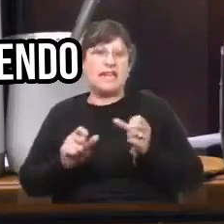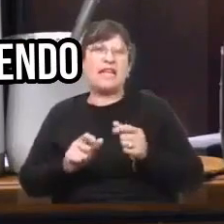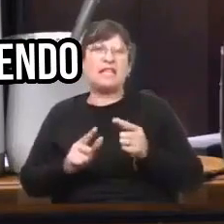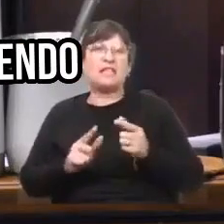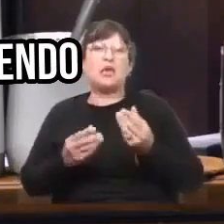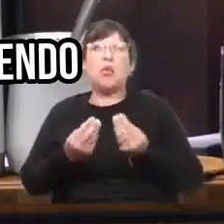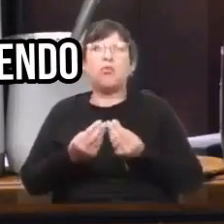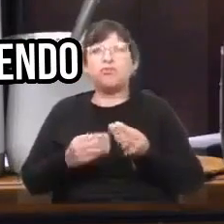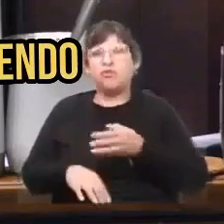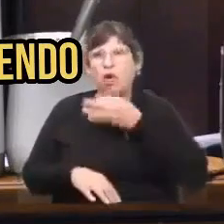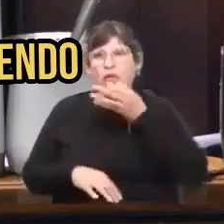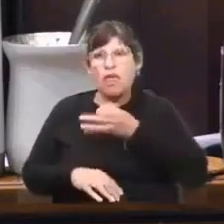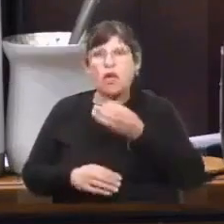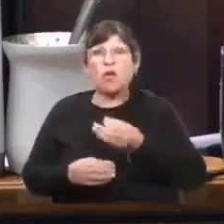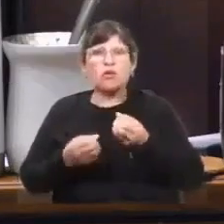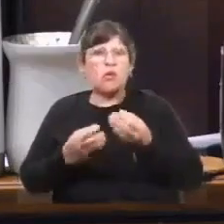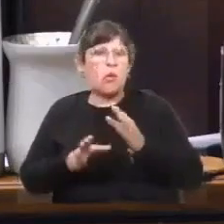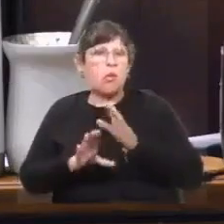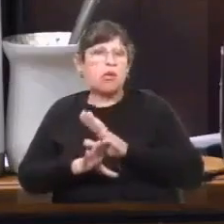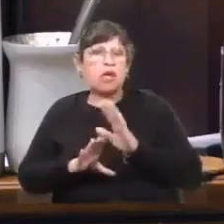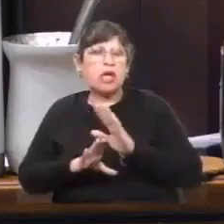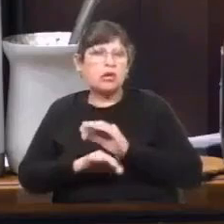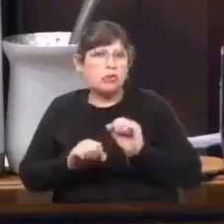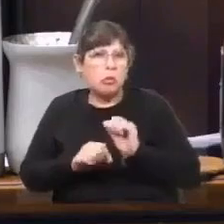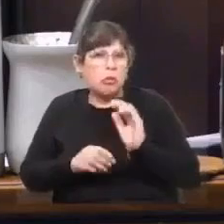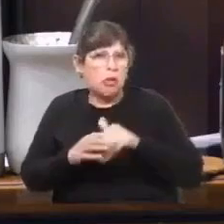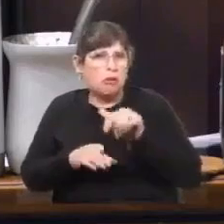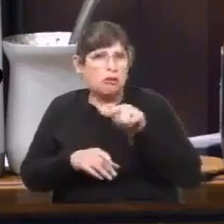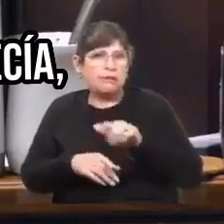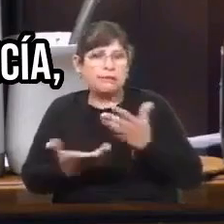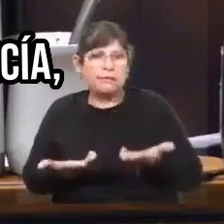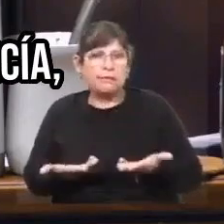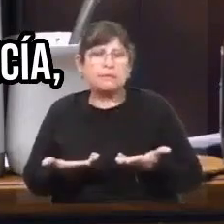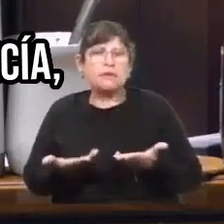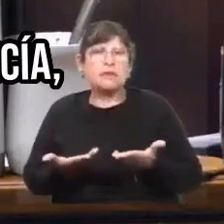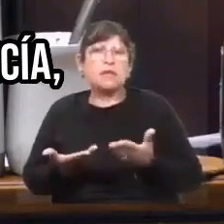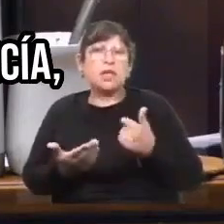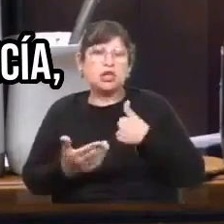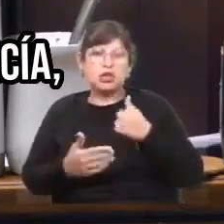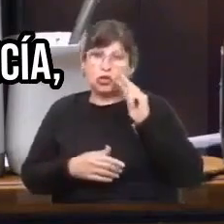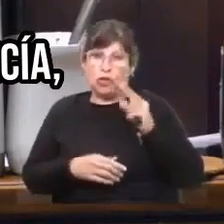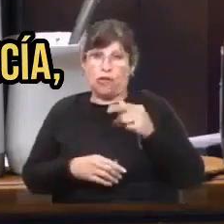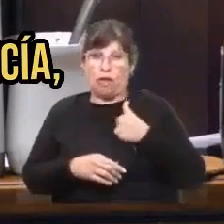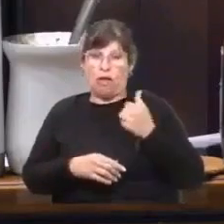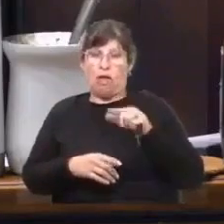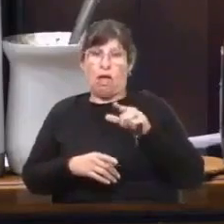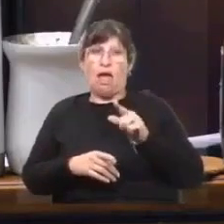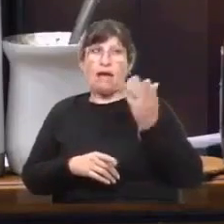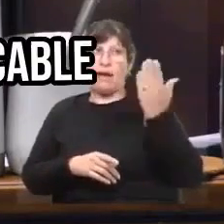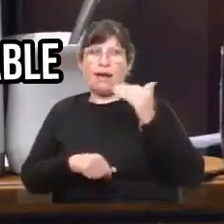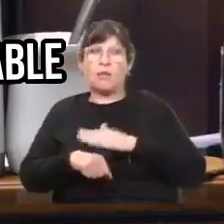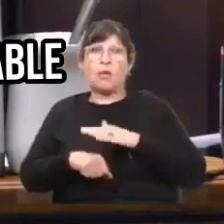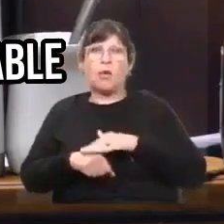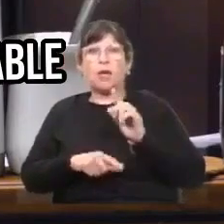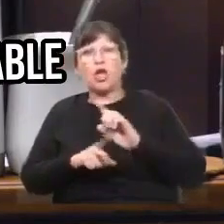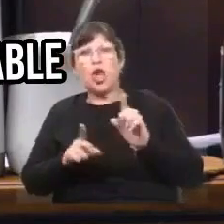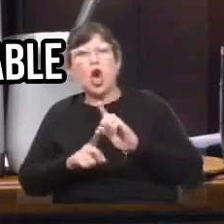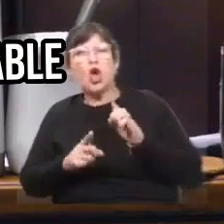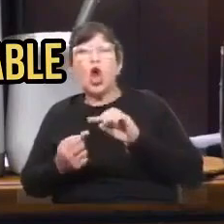discurso de Por qué no se estaba pudiendo votar esto y yo veía que en su momento se decía no no Bueno estamos